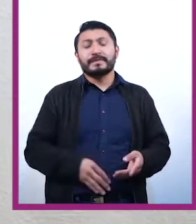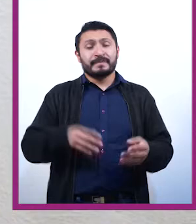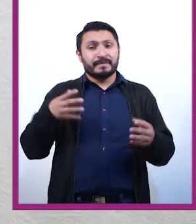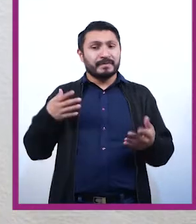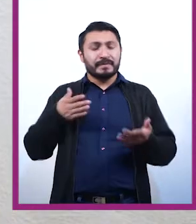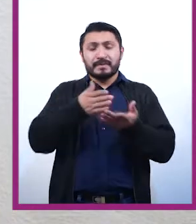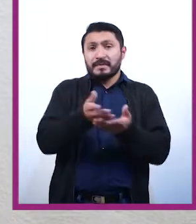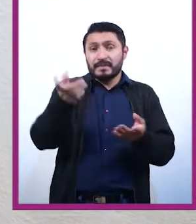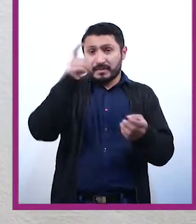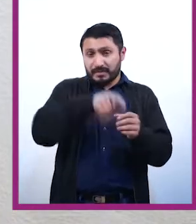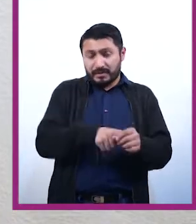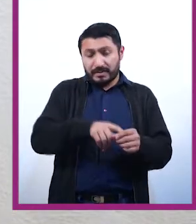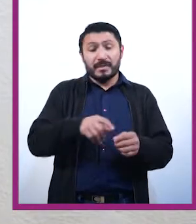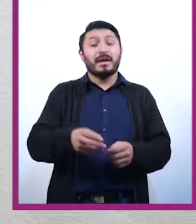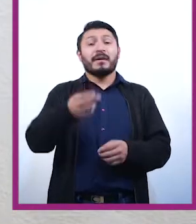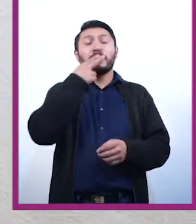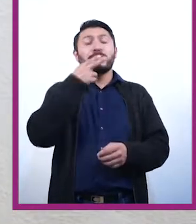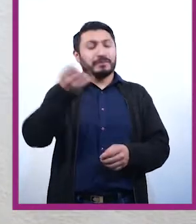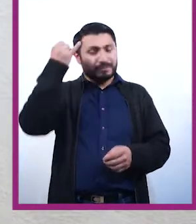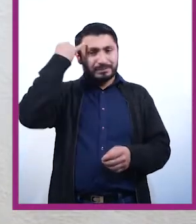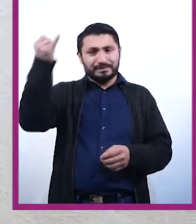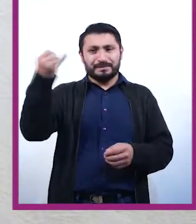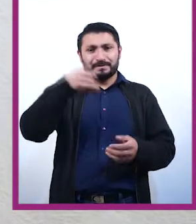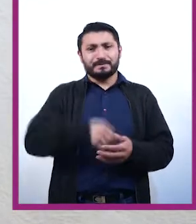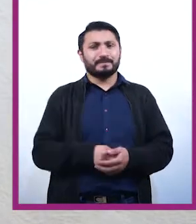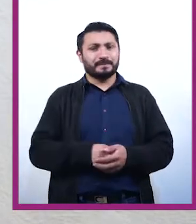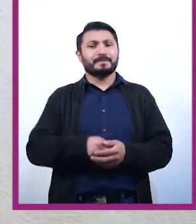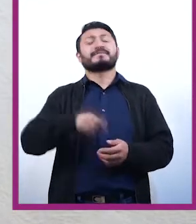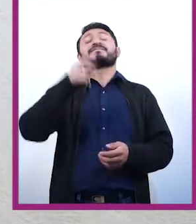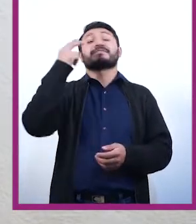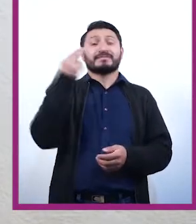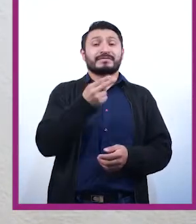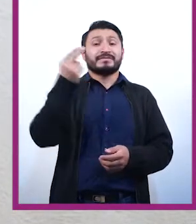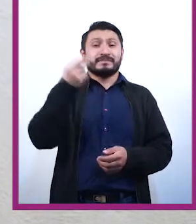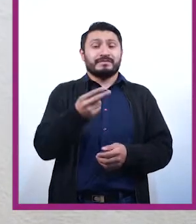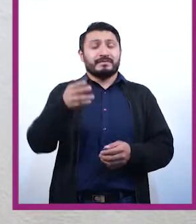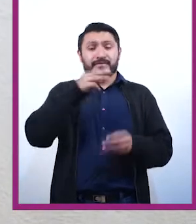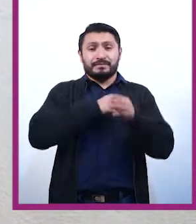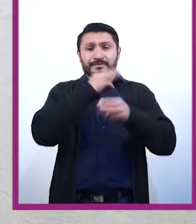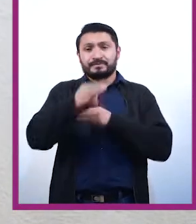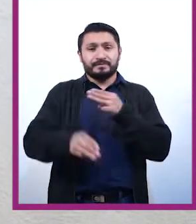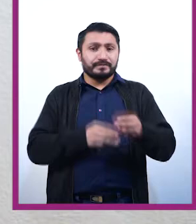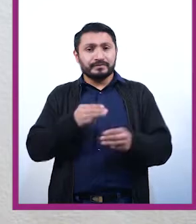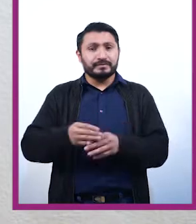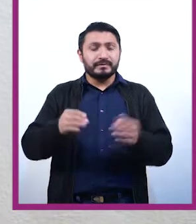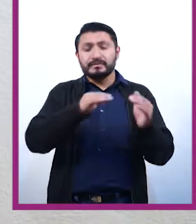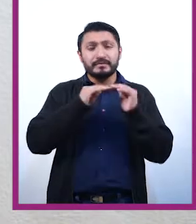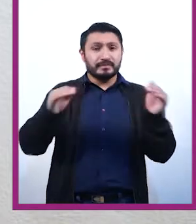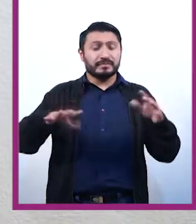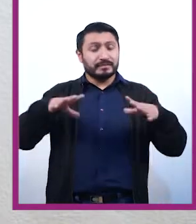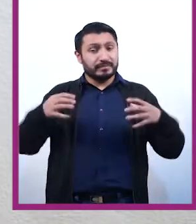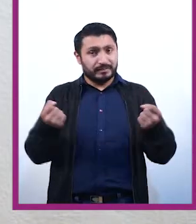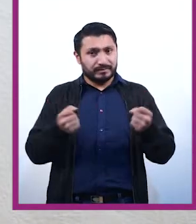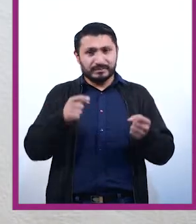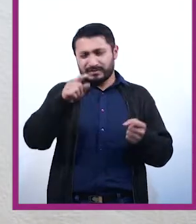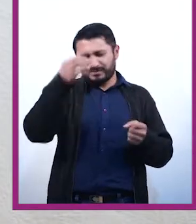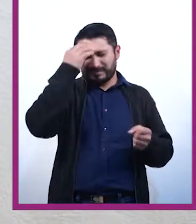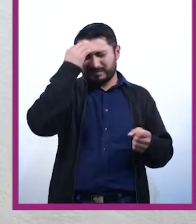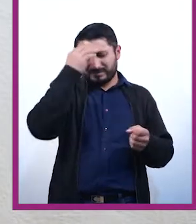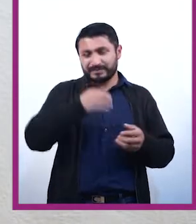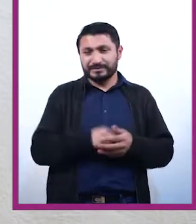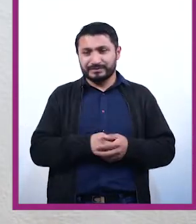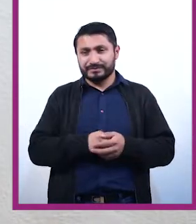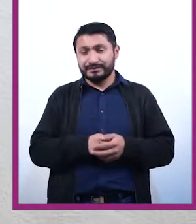la intención de justificar su ingreso en la guerra. Utilizó una idea. Era necesario poner al mundo y a la democracia a